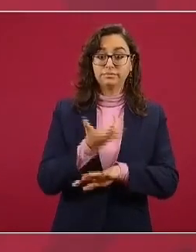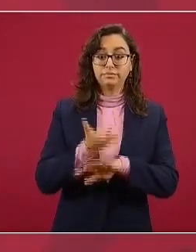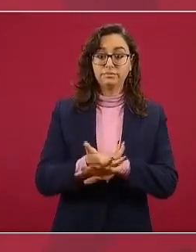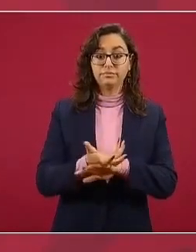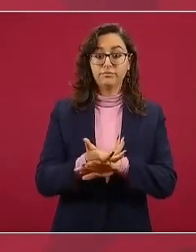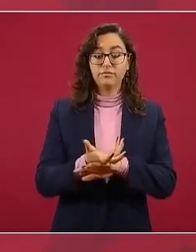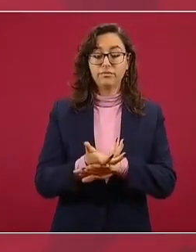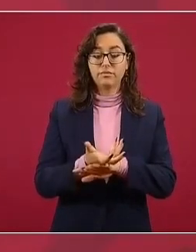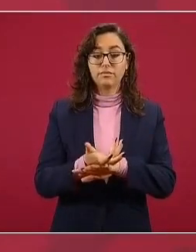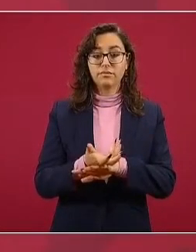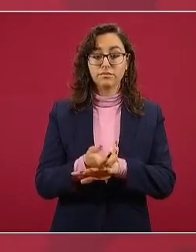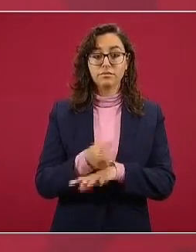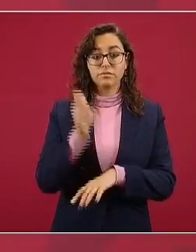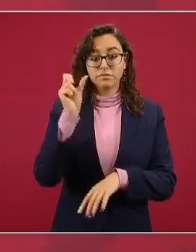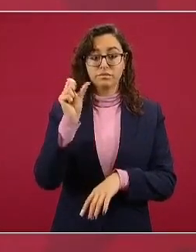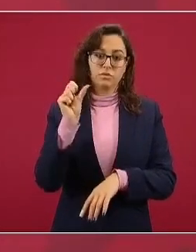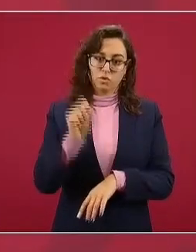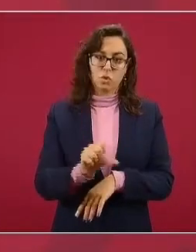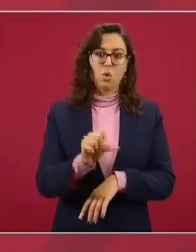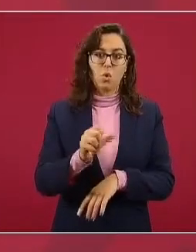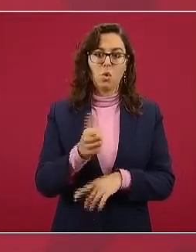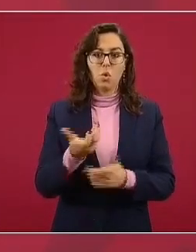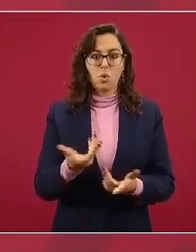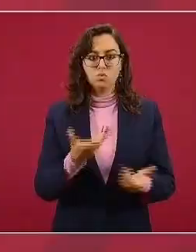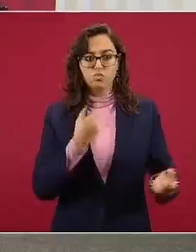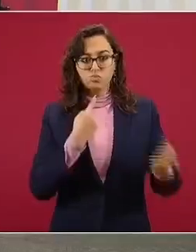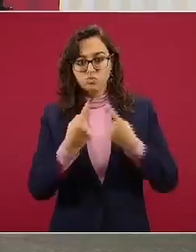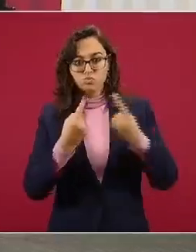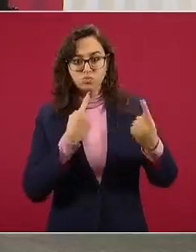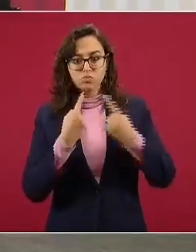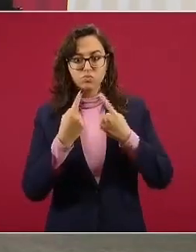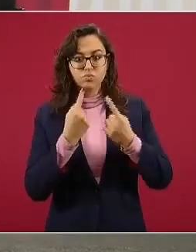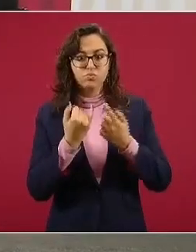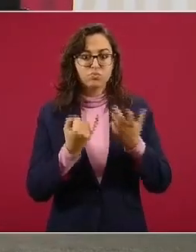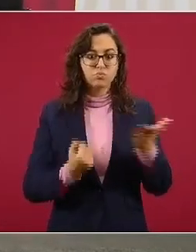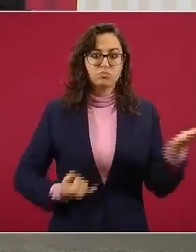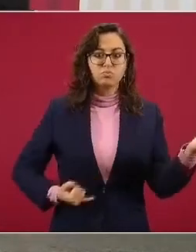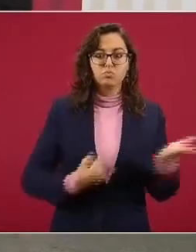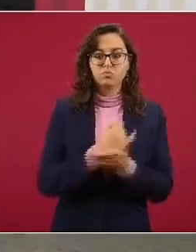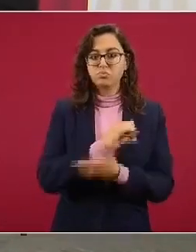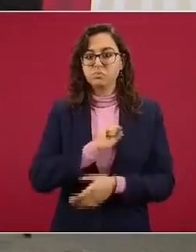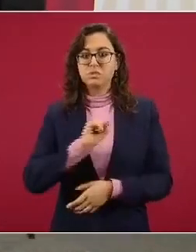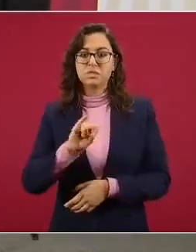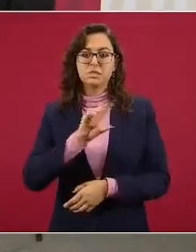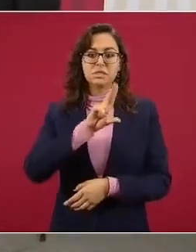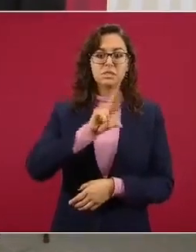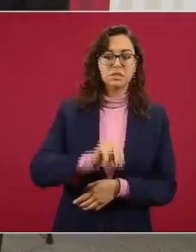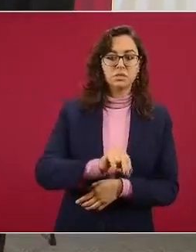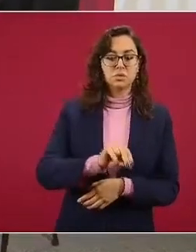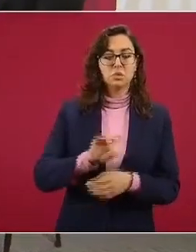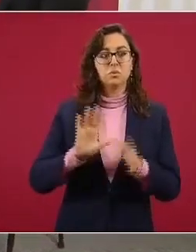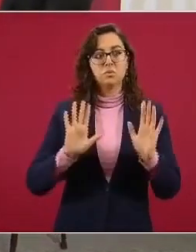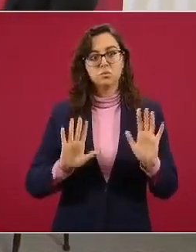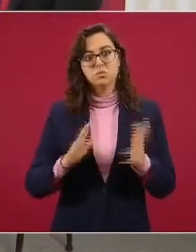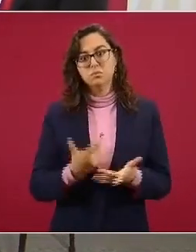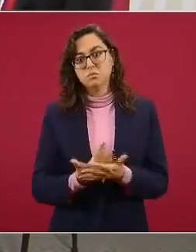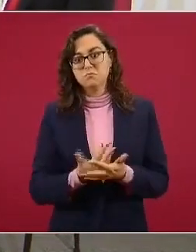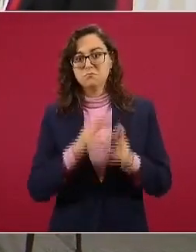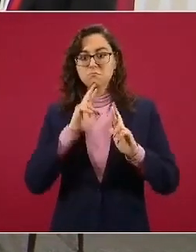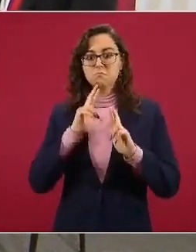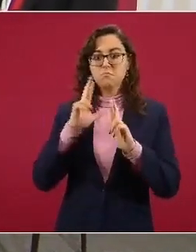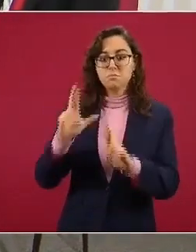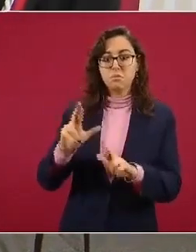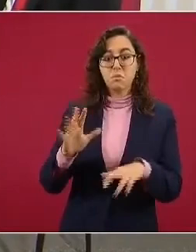ahora en la mañana decidan sobre esta petición, porque todavía no